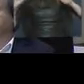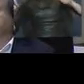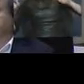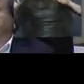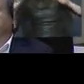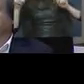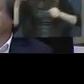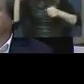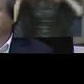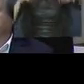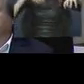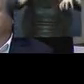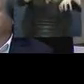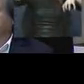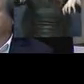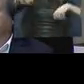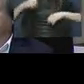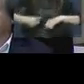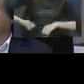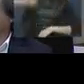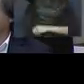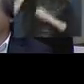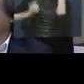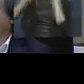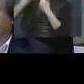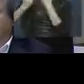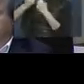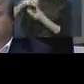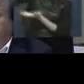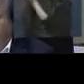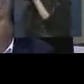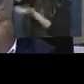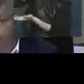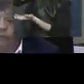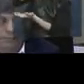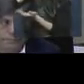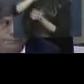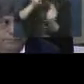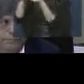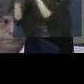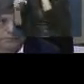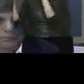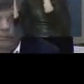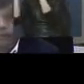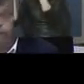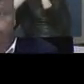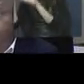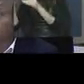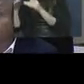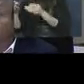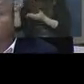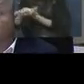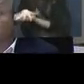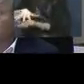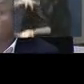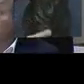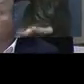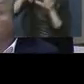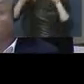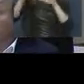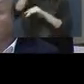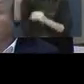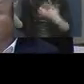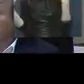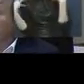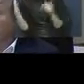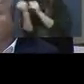las empresas se concentran en el sector oriente o en el sector norte, los tribunales de ahí tenían el 90% de la carga, o incluso